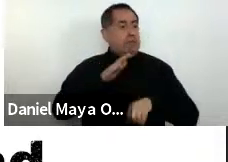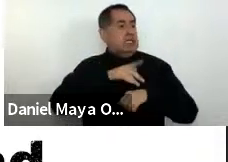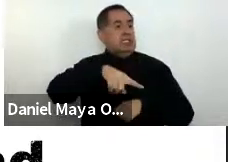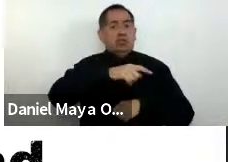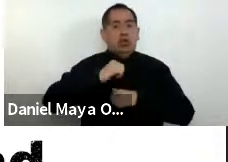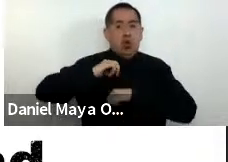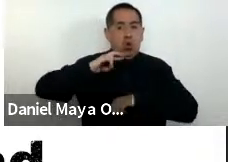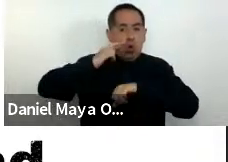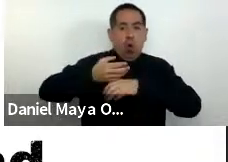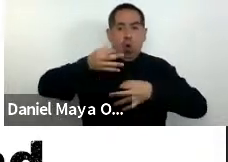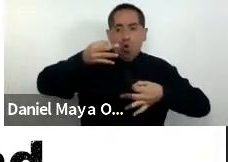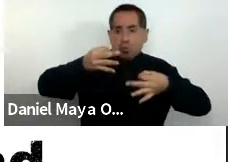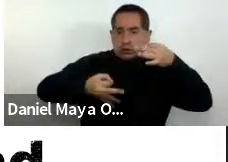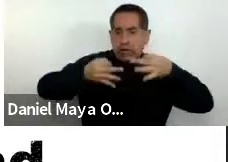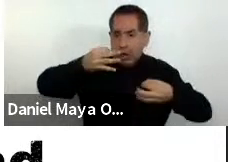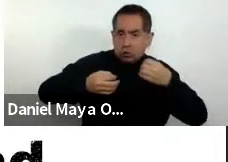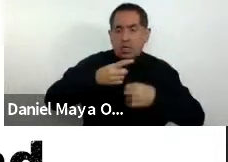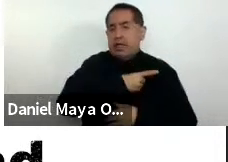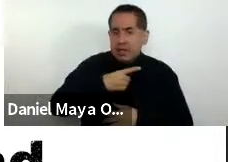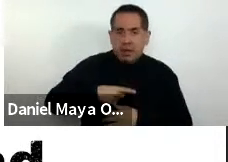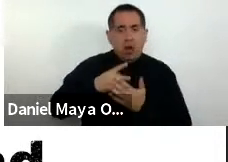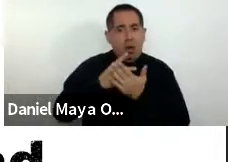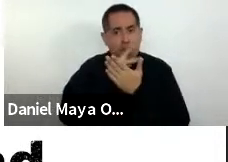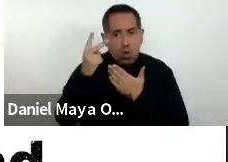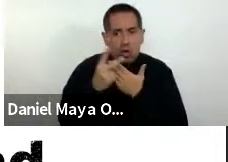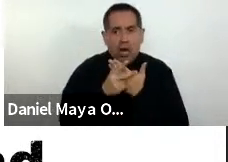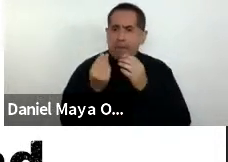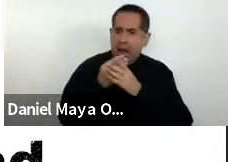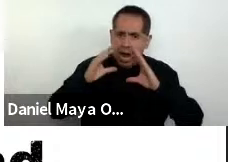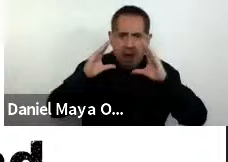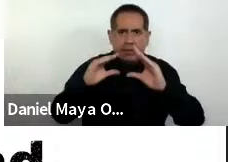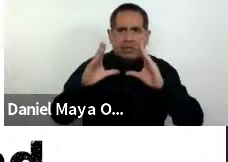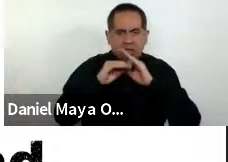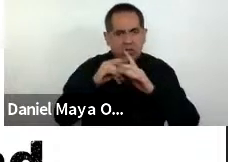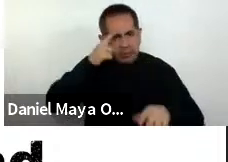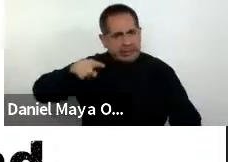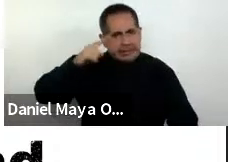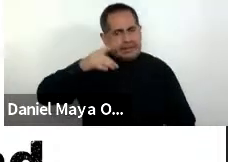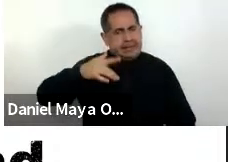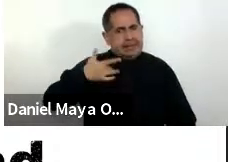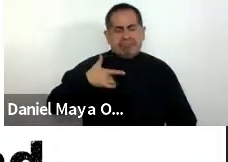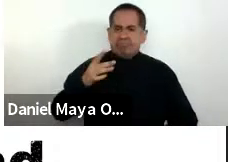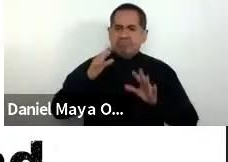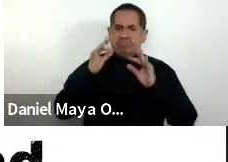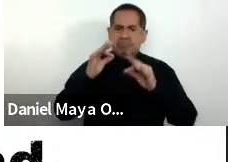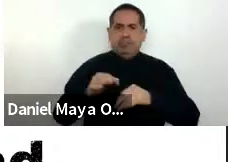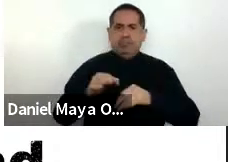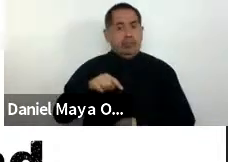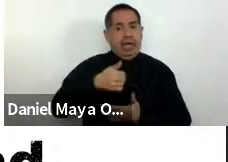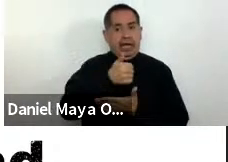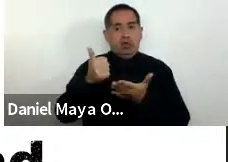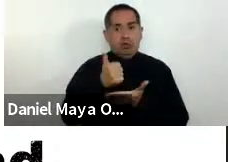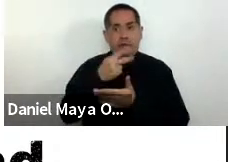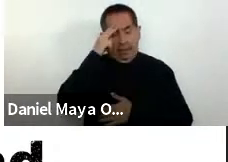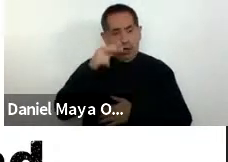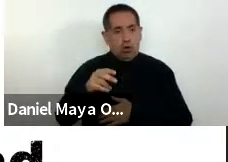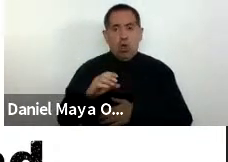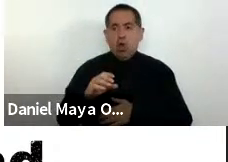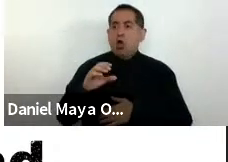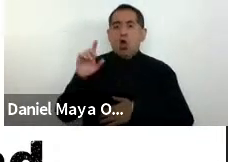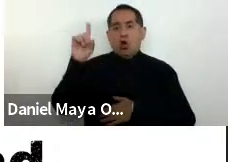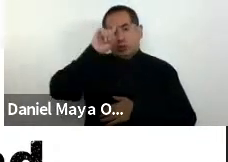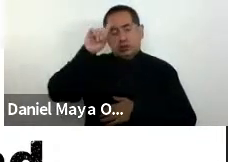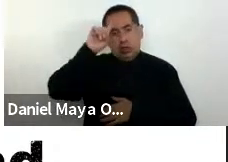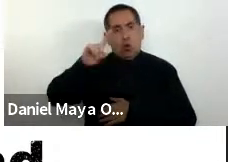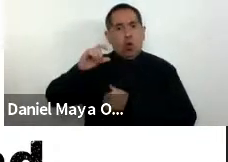justicia deben de tener programas de capacitación y sensibilización. Aquí en la Ciudad de México, el Consejo de la Judicatura y nuestro